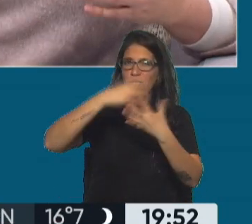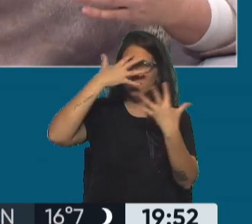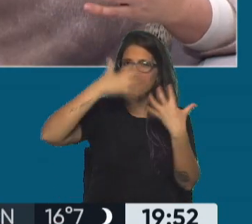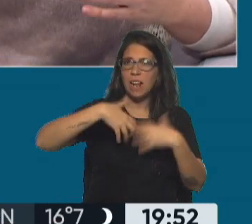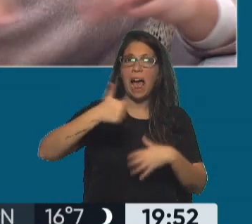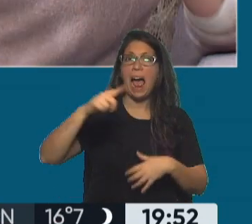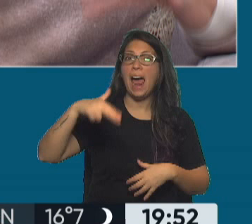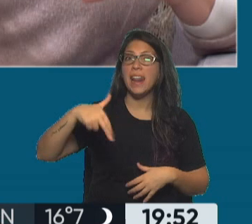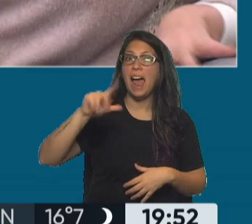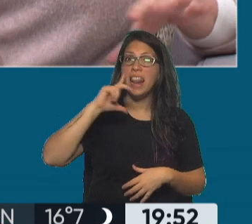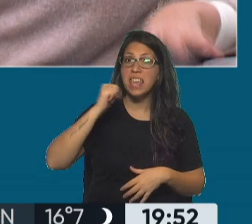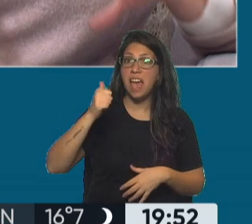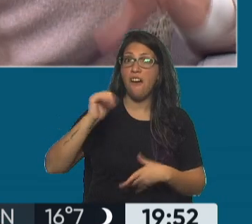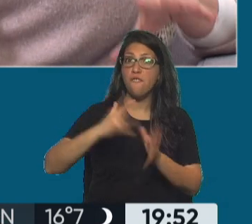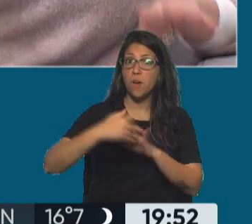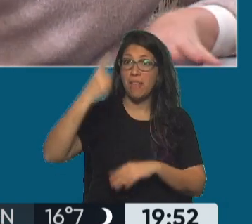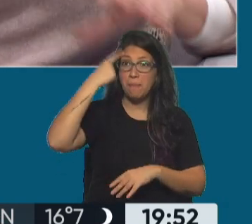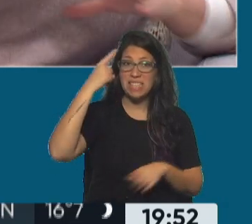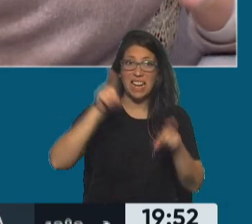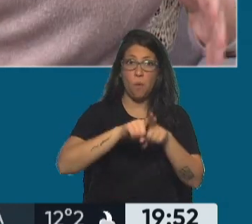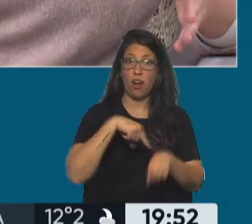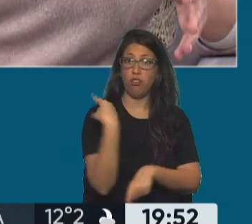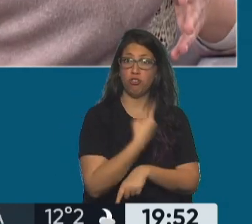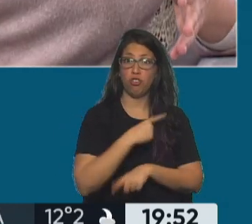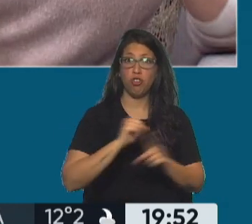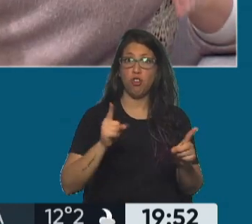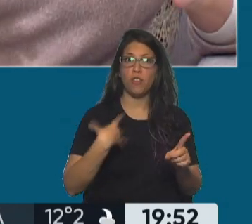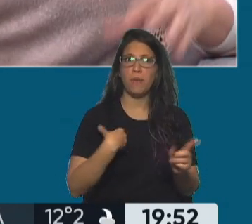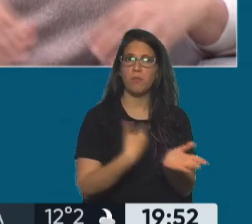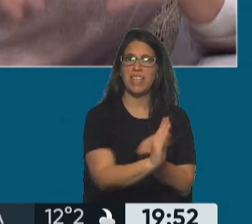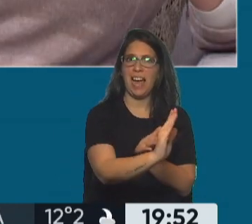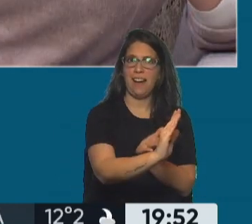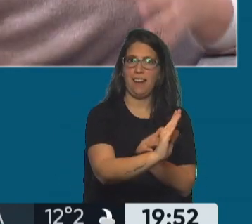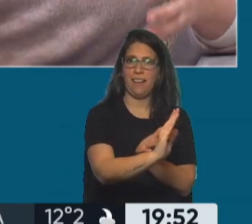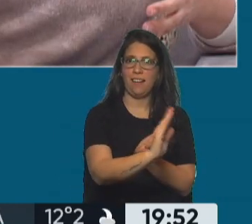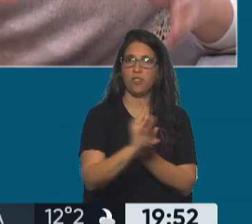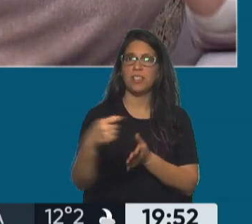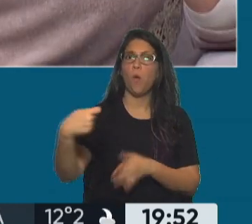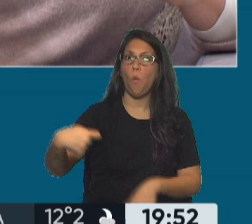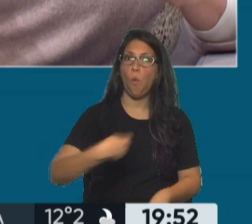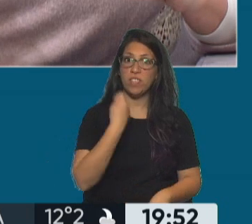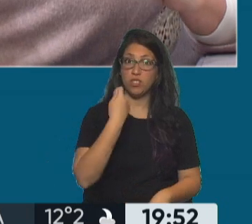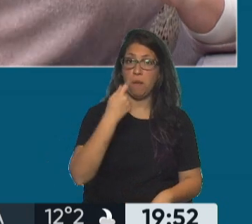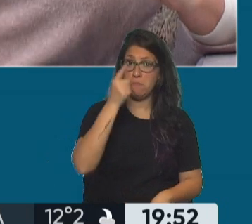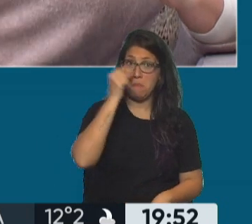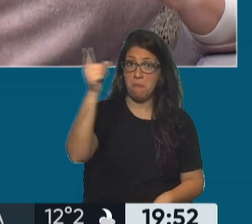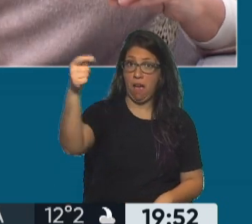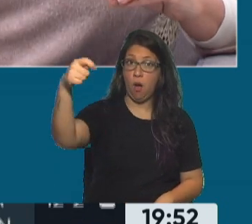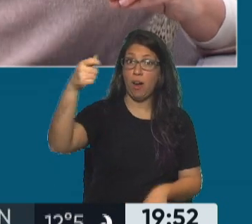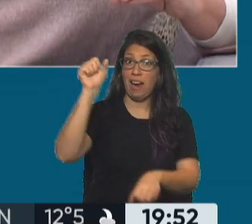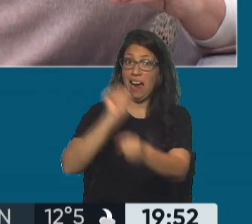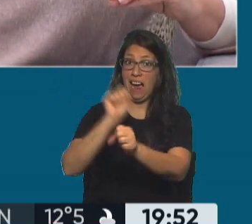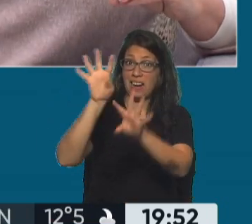Analía no piensa como hay que pensar en esta familia, entonces hay que eliminarla, ¿no? Uf. Entonces me inician un juicio, mi papá, desde la